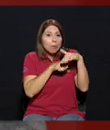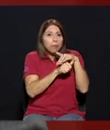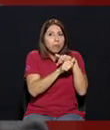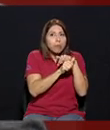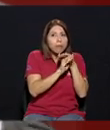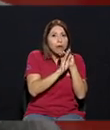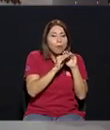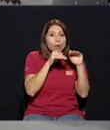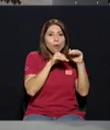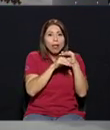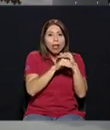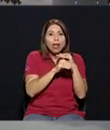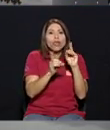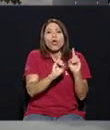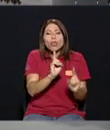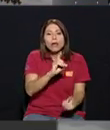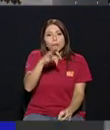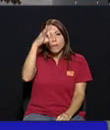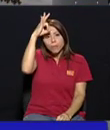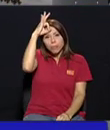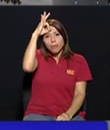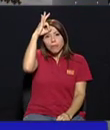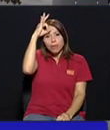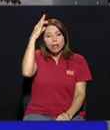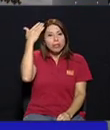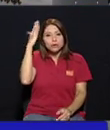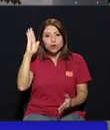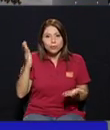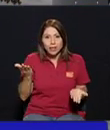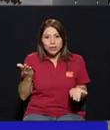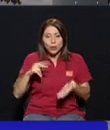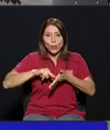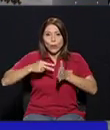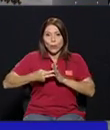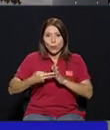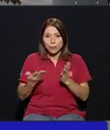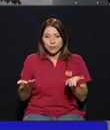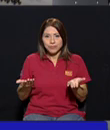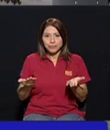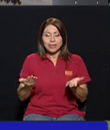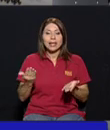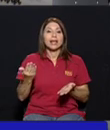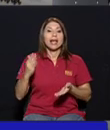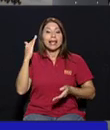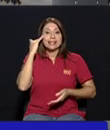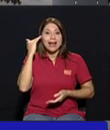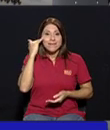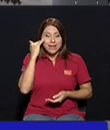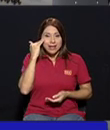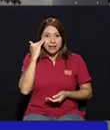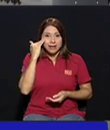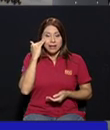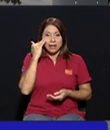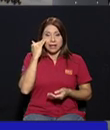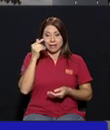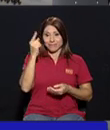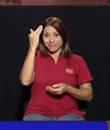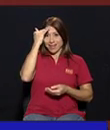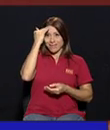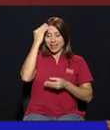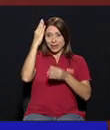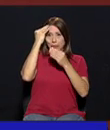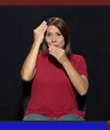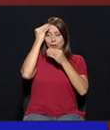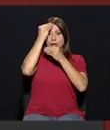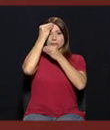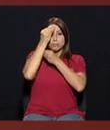encerrada en las bóvedas de la ignorancia y el desconocimiento. En otras palabras, el saber y la